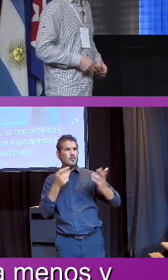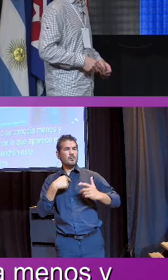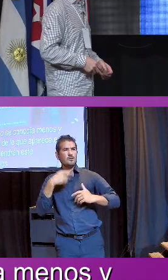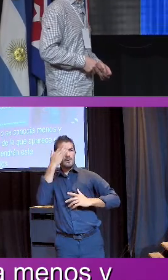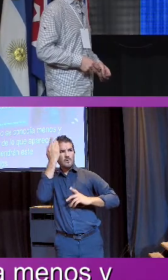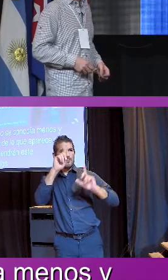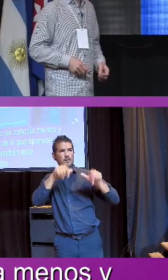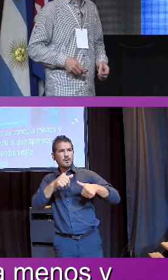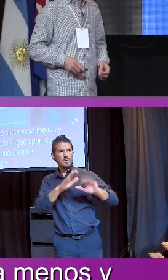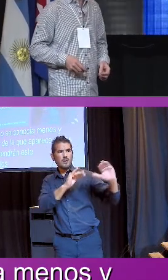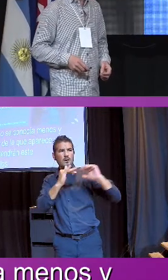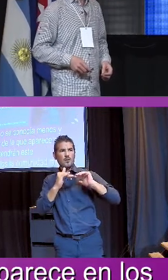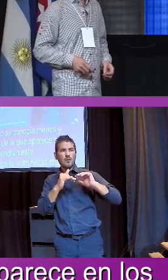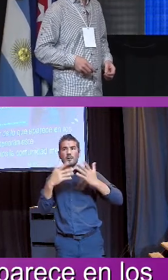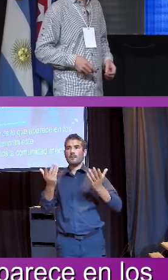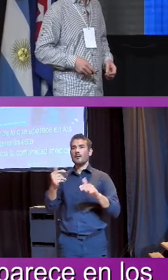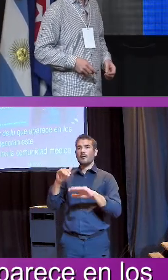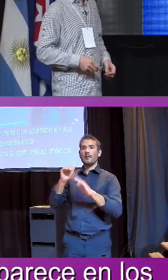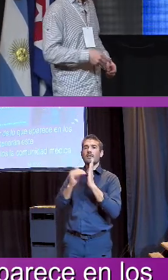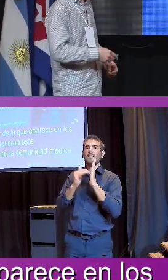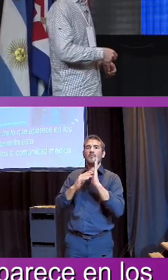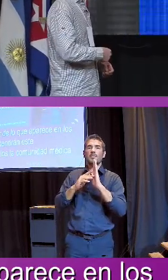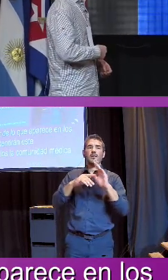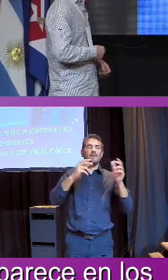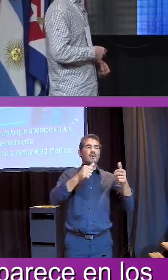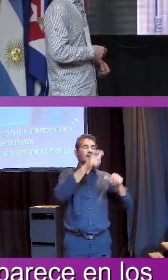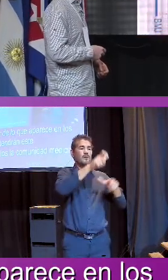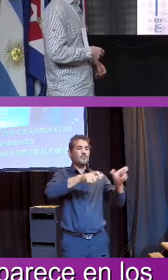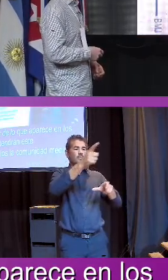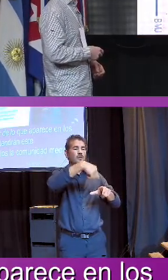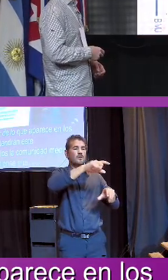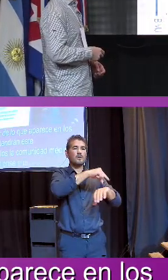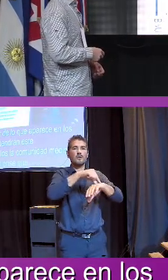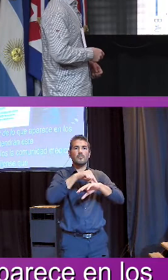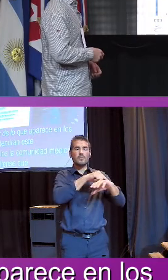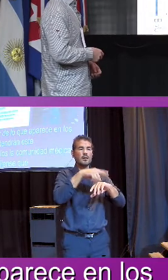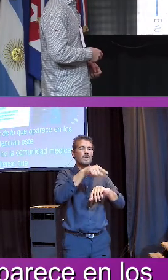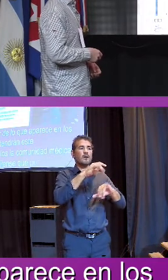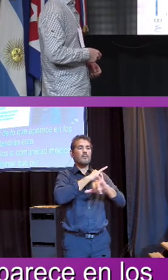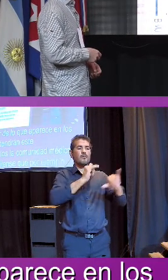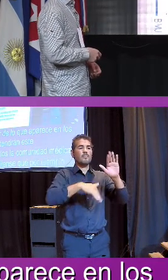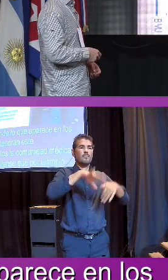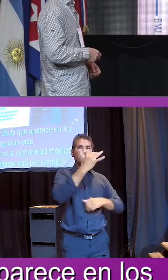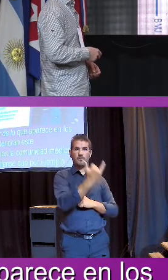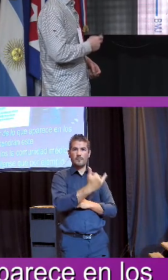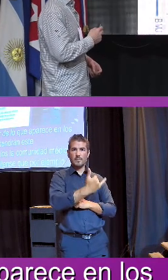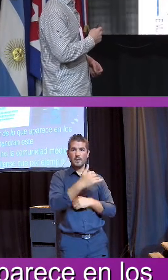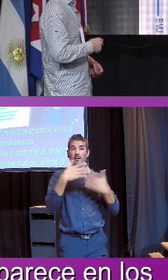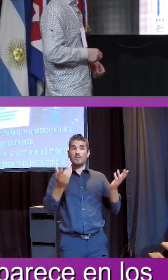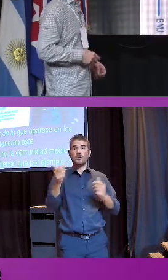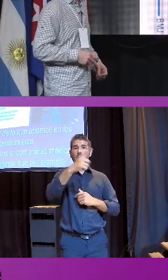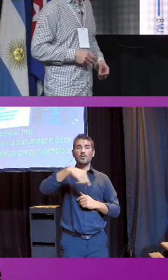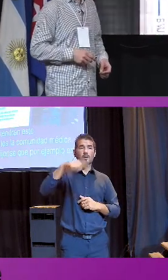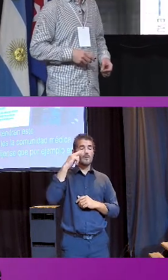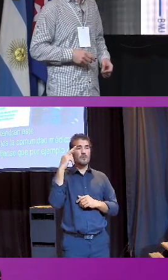la comunidad médica en general está más informada, ¿sí? Fíjense que Por ejemplo, en